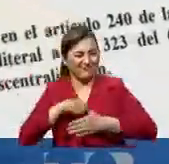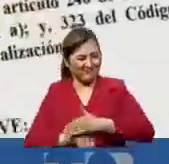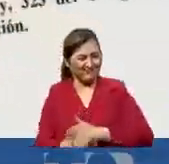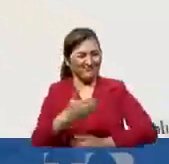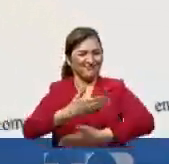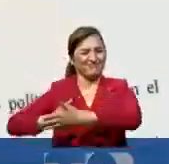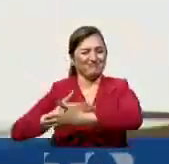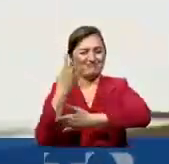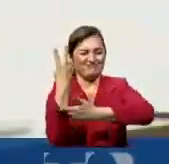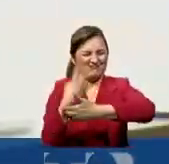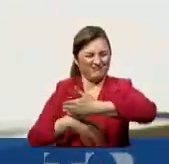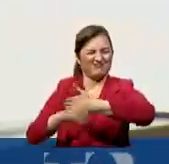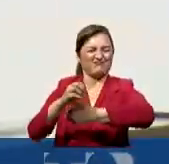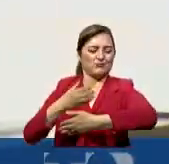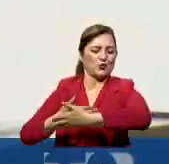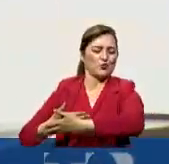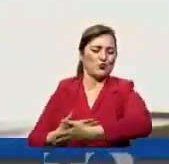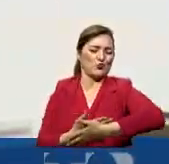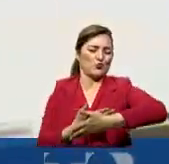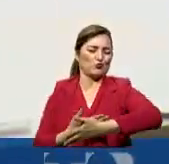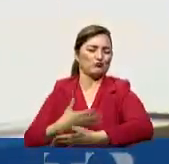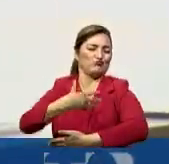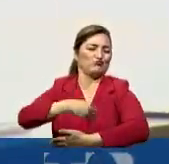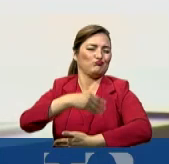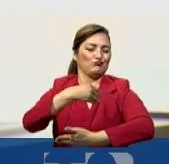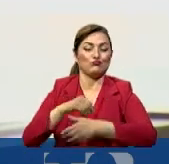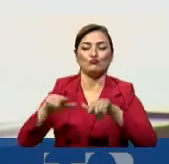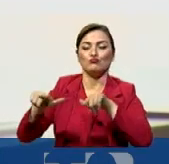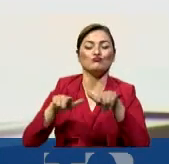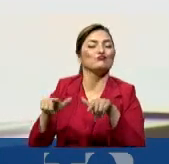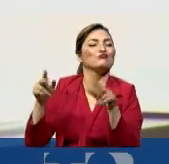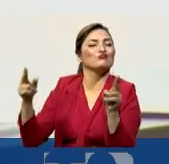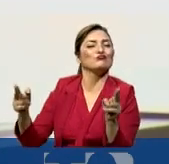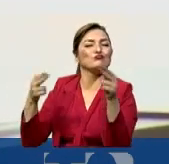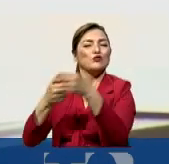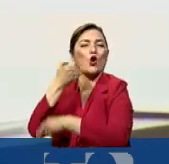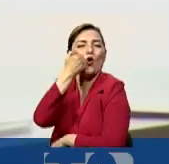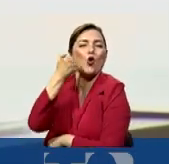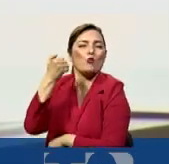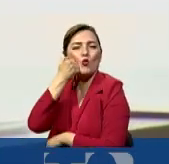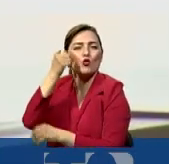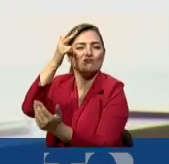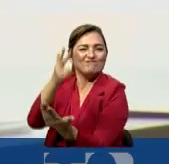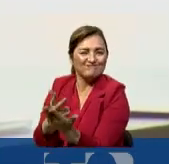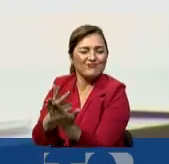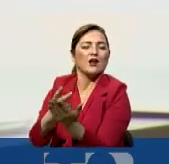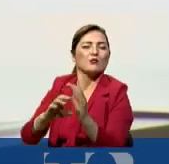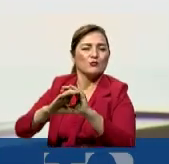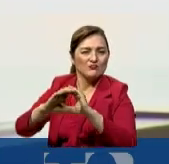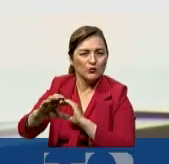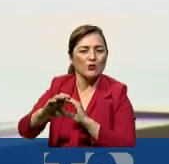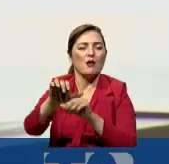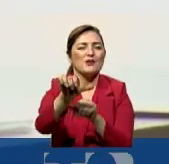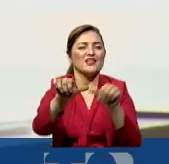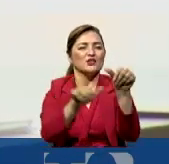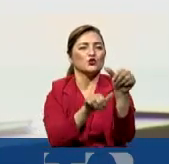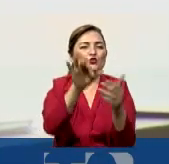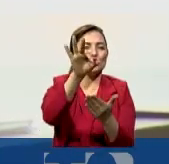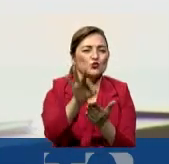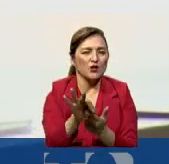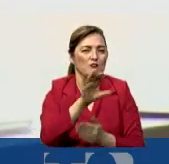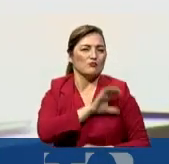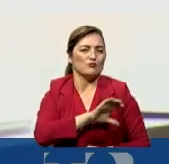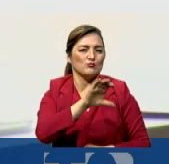espacios adecuados. Creando servicios adecuados para las mujeres en estaciones de transporte, en administraciones zonales,